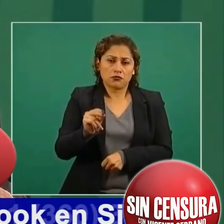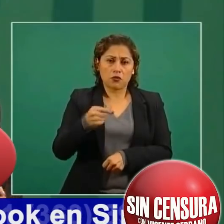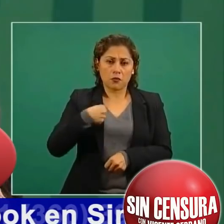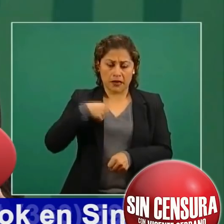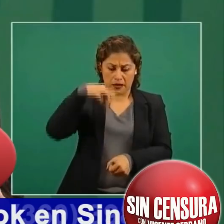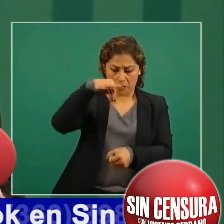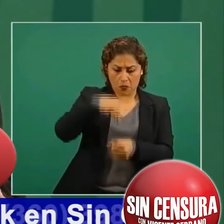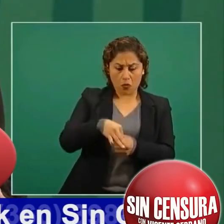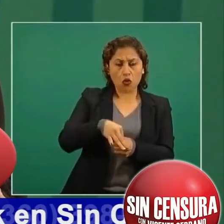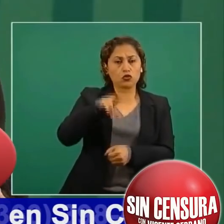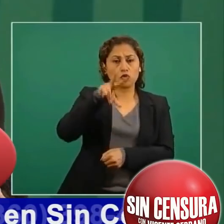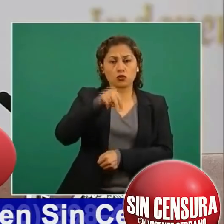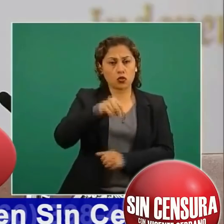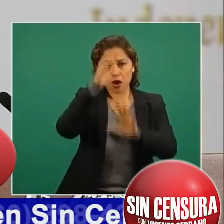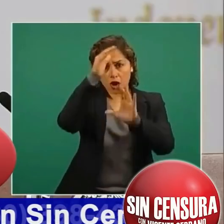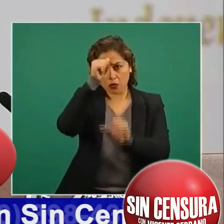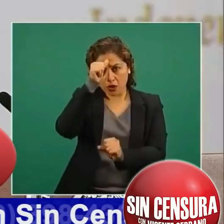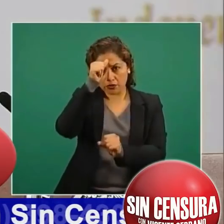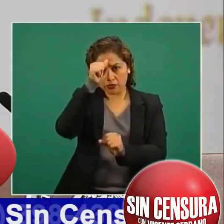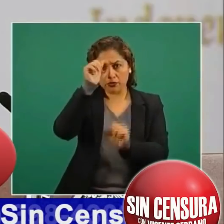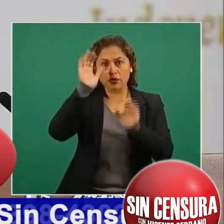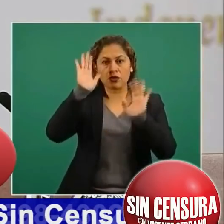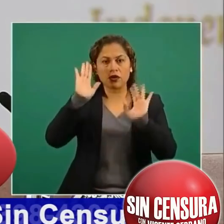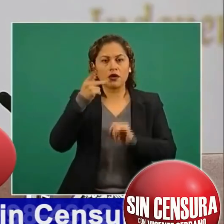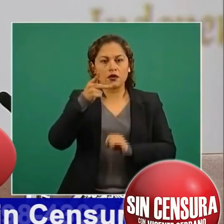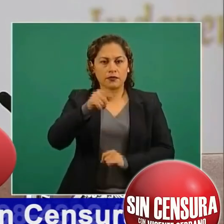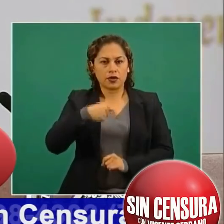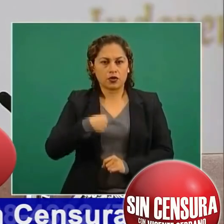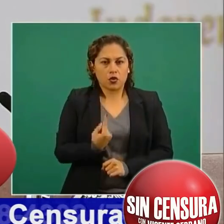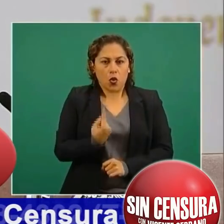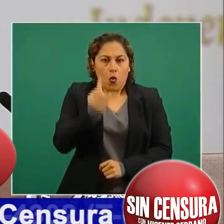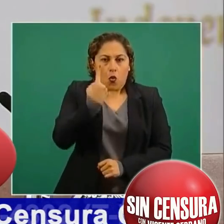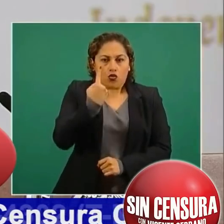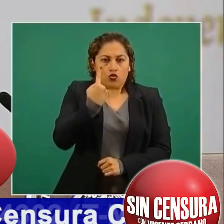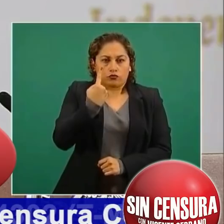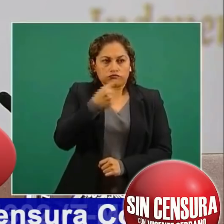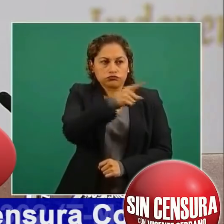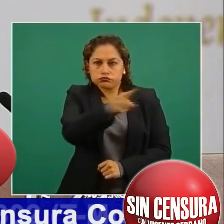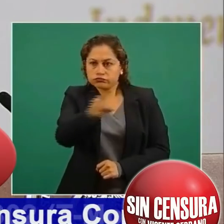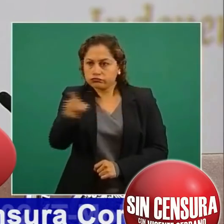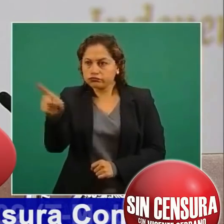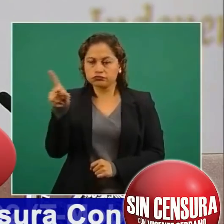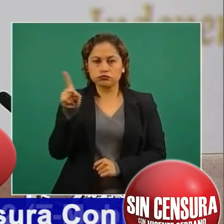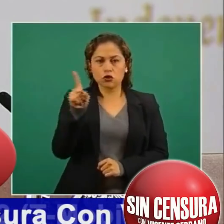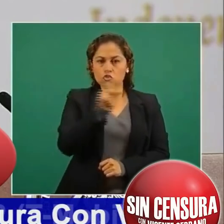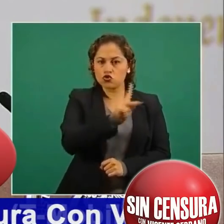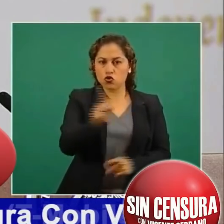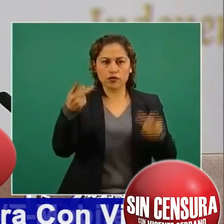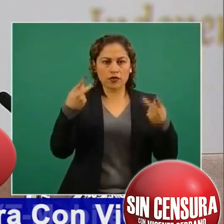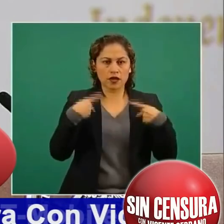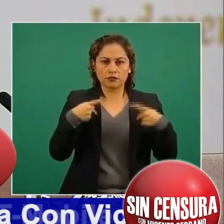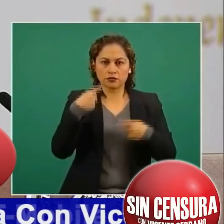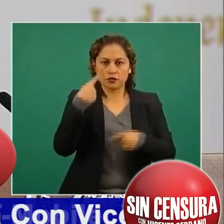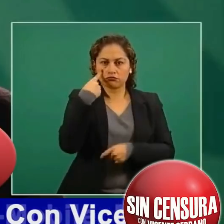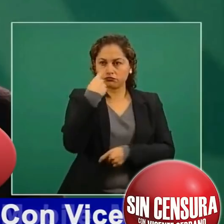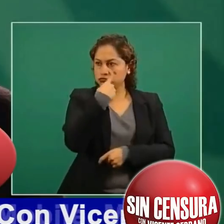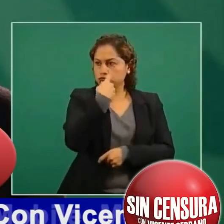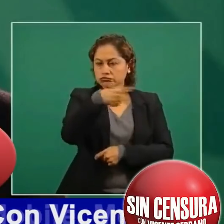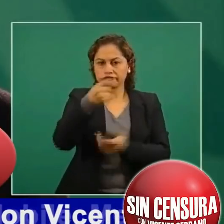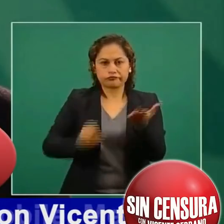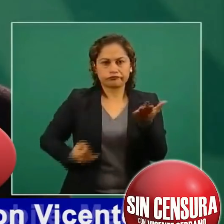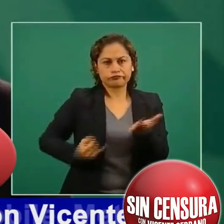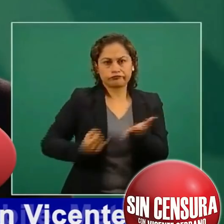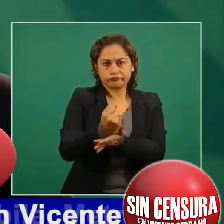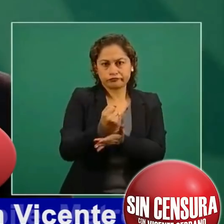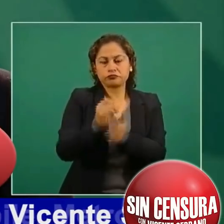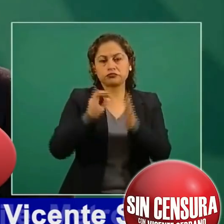y van a ser los ciudadanos los que van a decidir. Y también si se decide que se enjuicie a